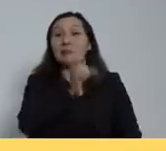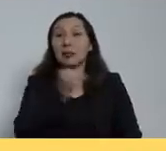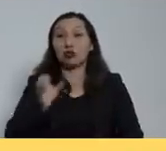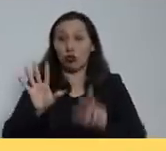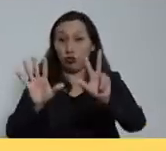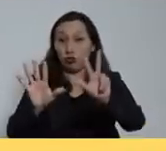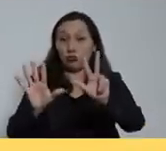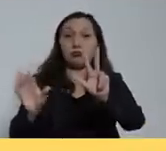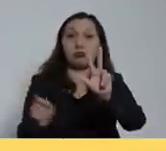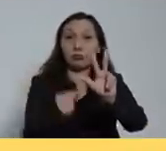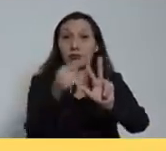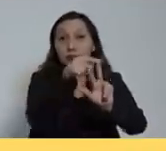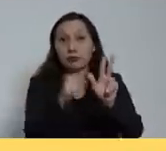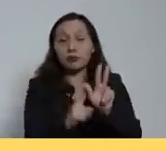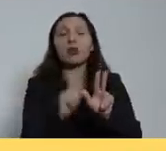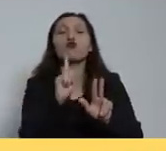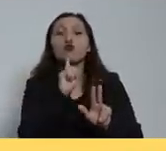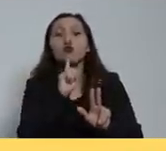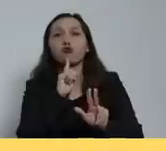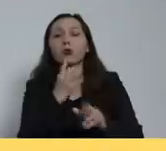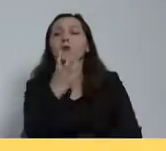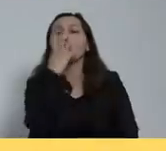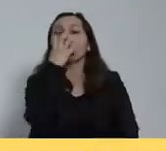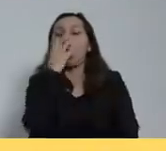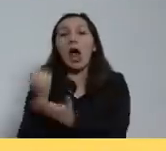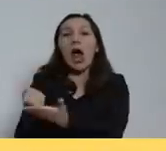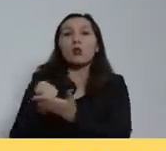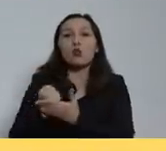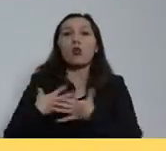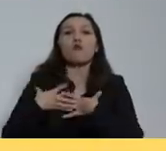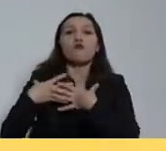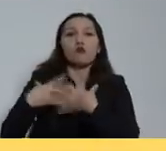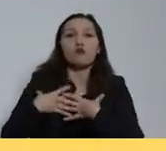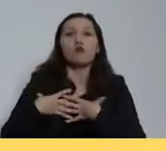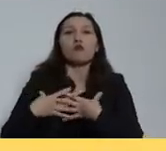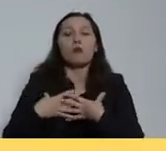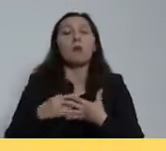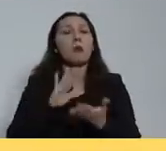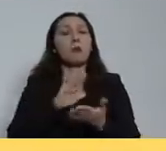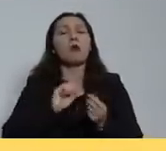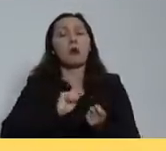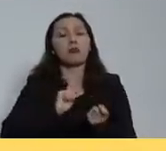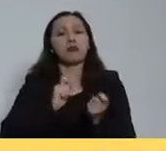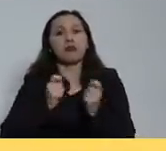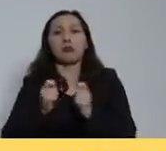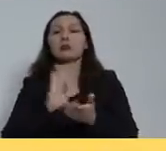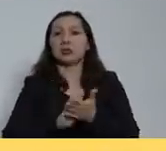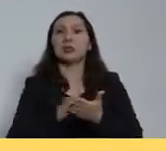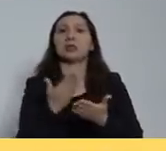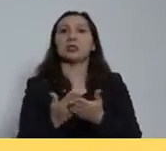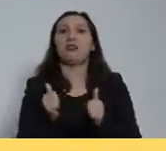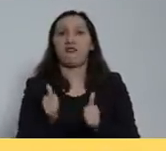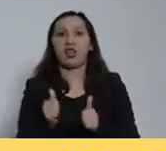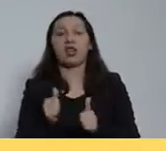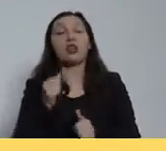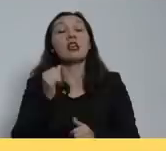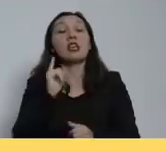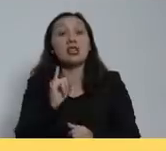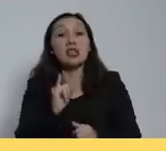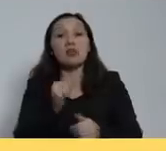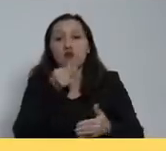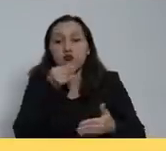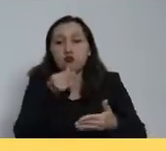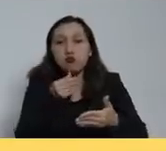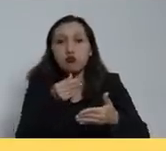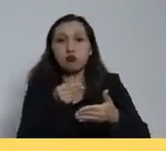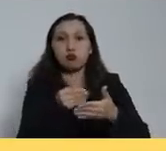personas conectadas a un ventilador mecánico, pero evolucionando satisfactoriamente, y nos estamos acercando